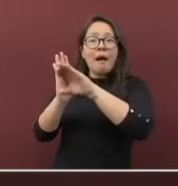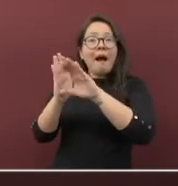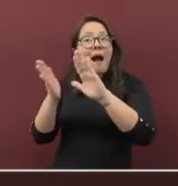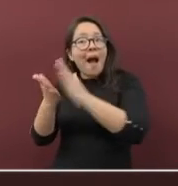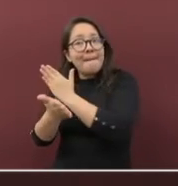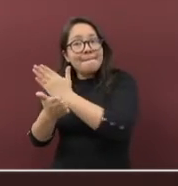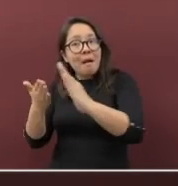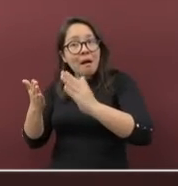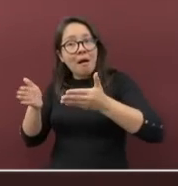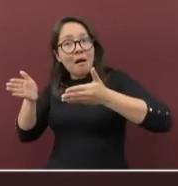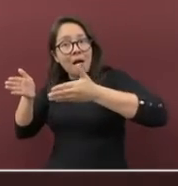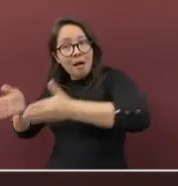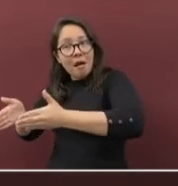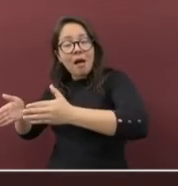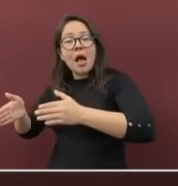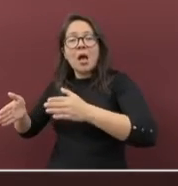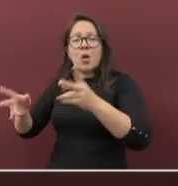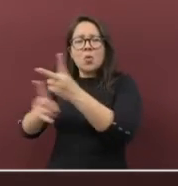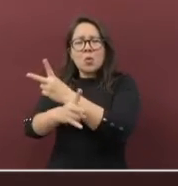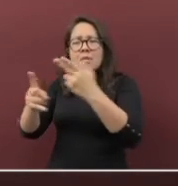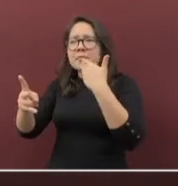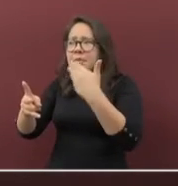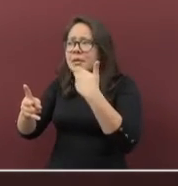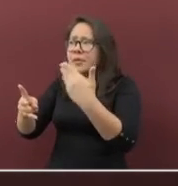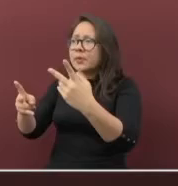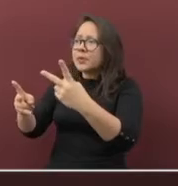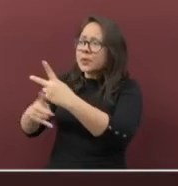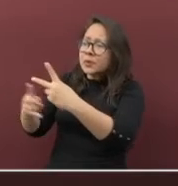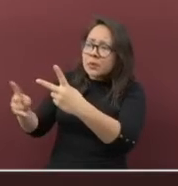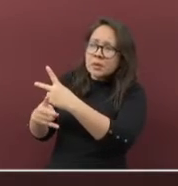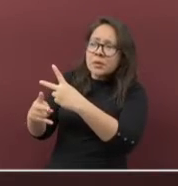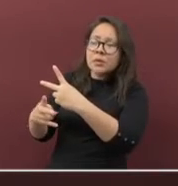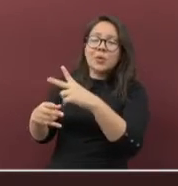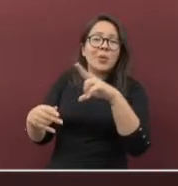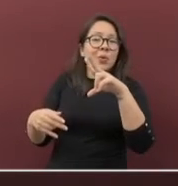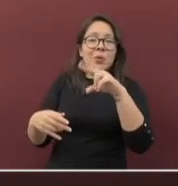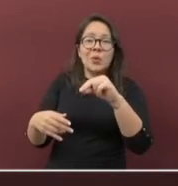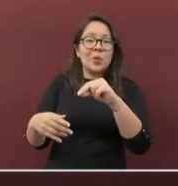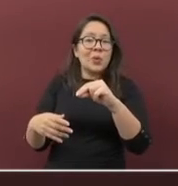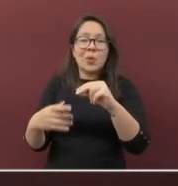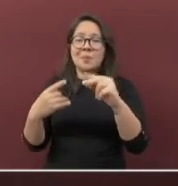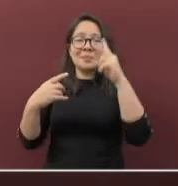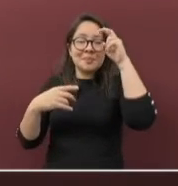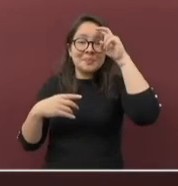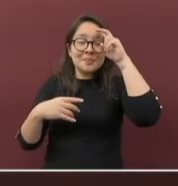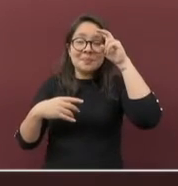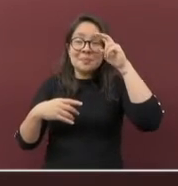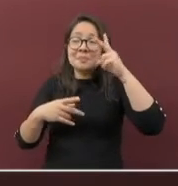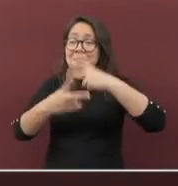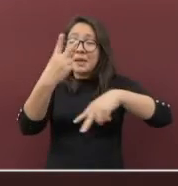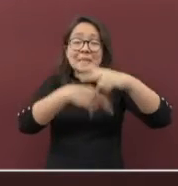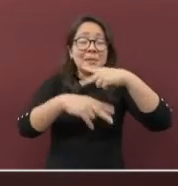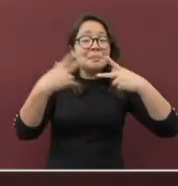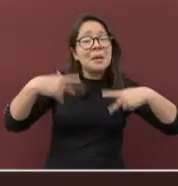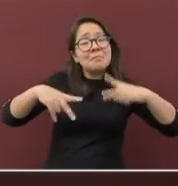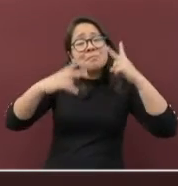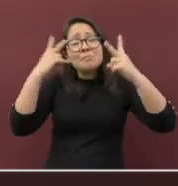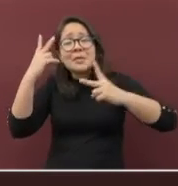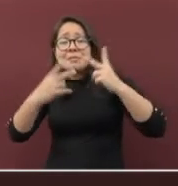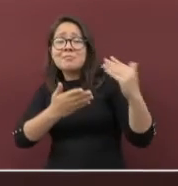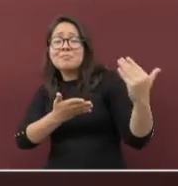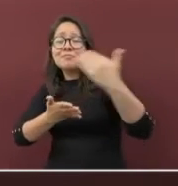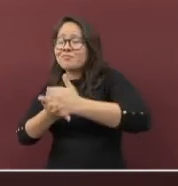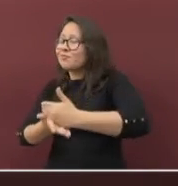exclusiva con buena ventilación y no permitir las visitas también es